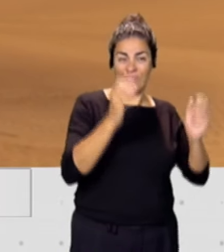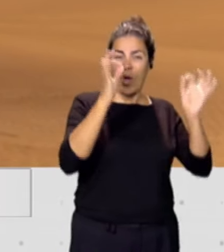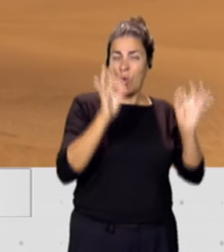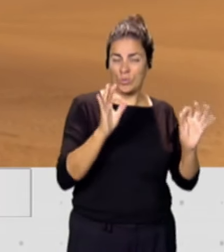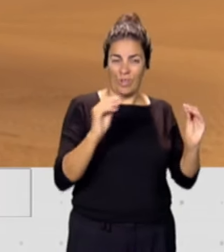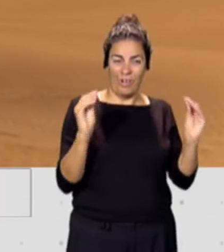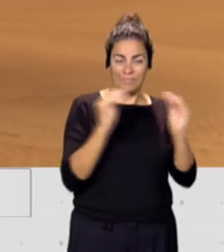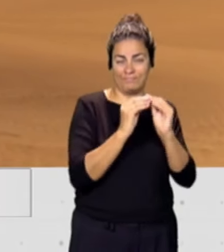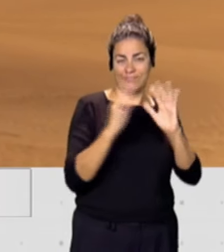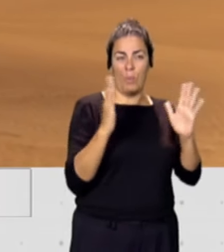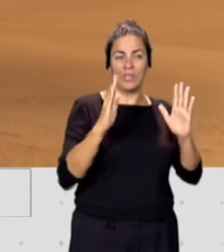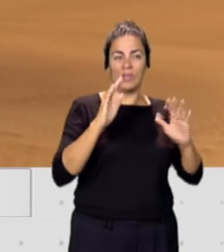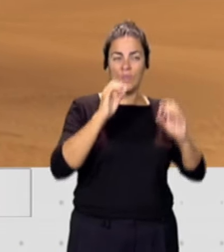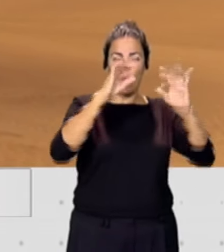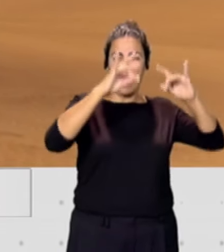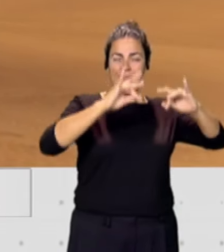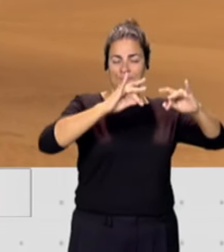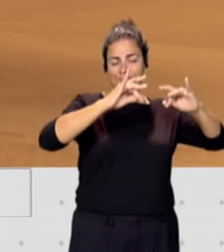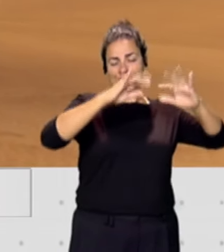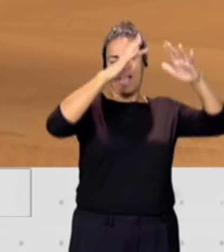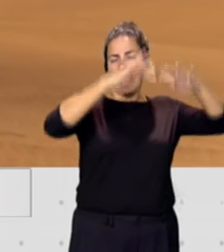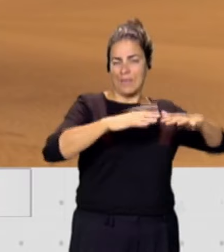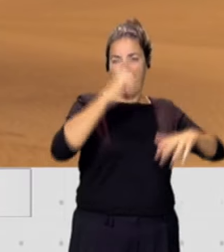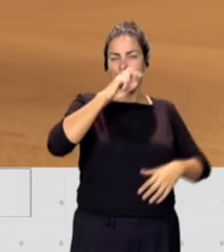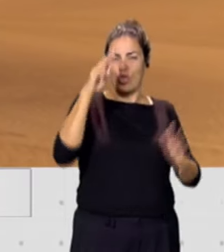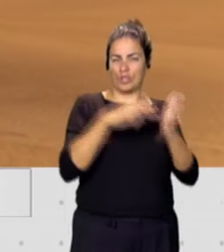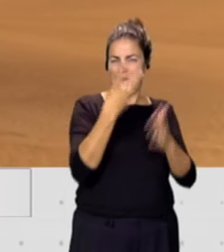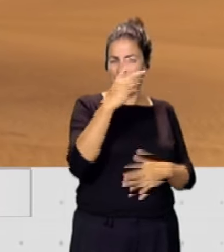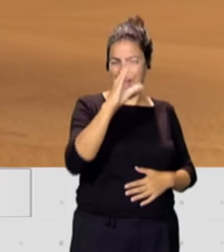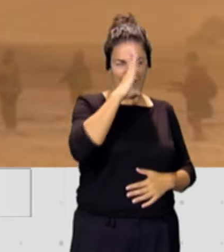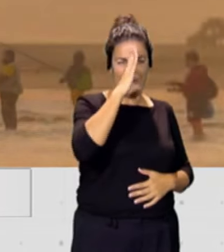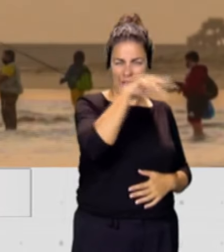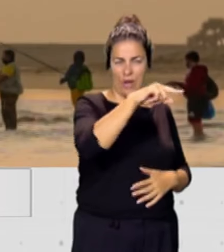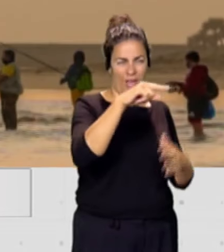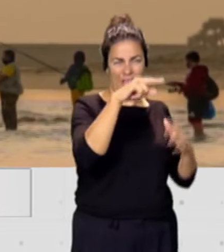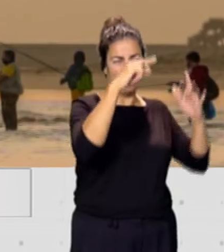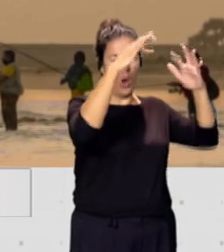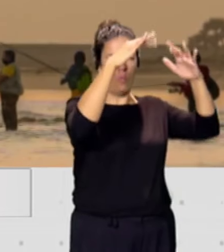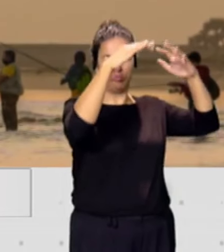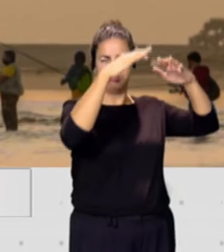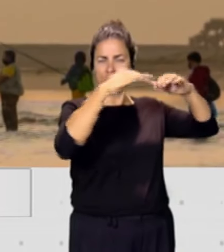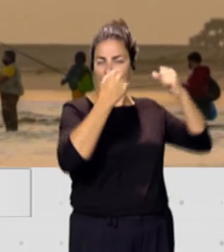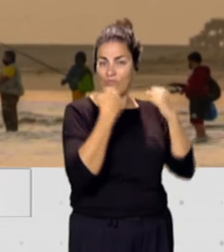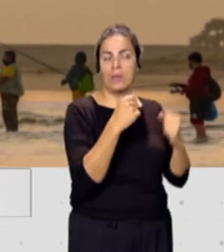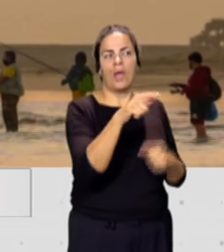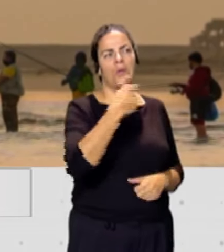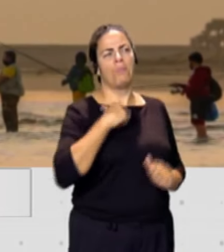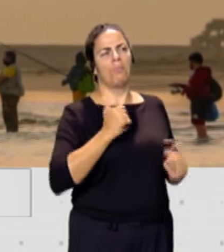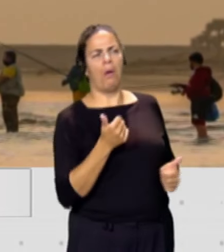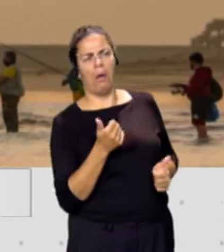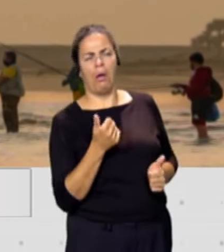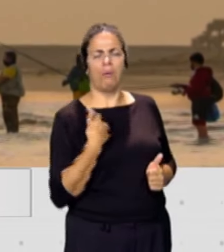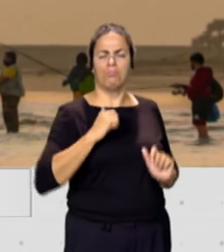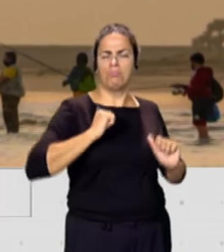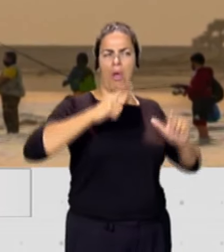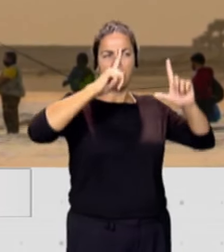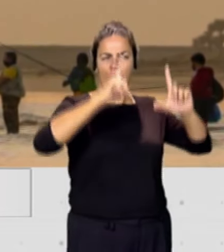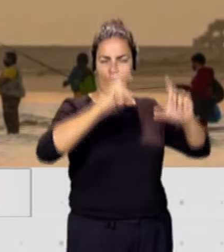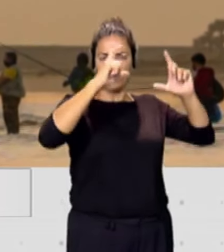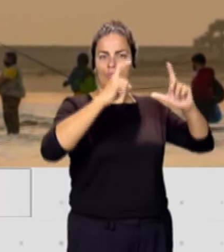febrero 2020 no esa calima intensa que sufrimos las Islas eh fue ahí cuando me me picó el gusanillo de empezar a afar la